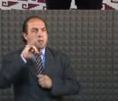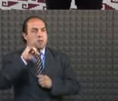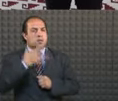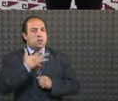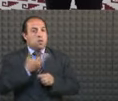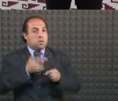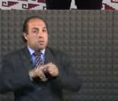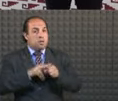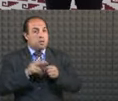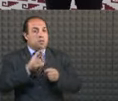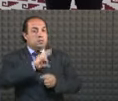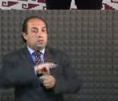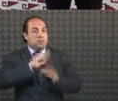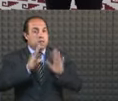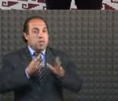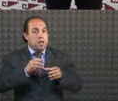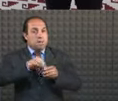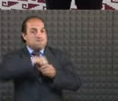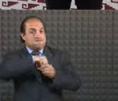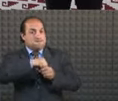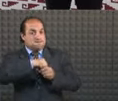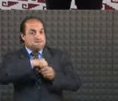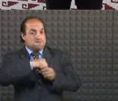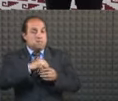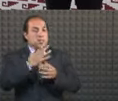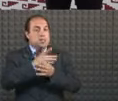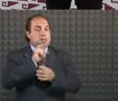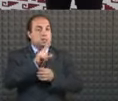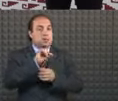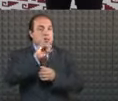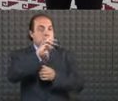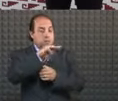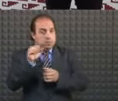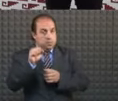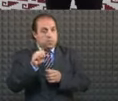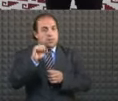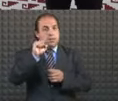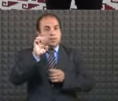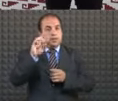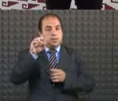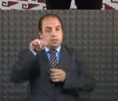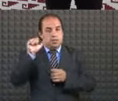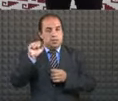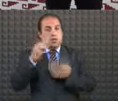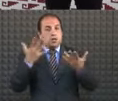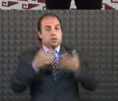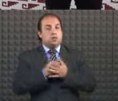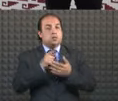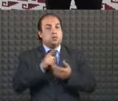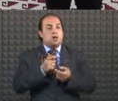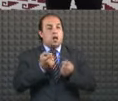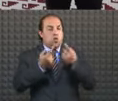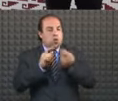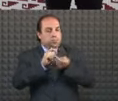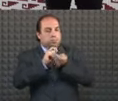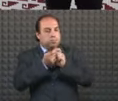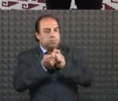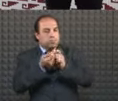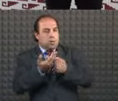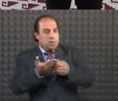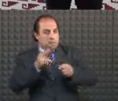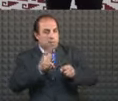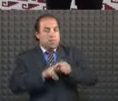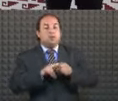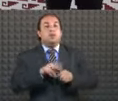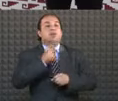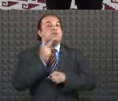privados que ya se están saturando. Nos comentaban también que el IMSS y la Sedena ya había hecho parte de su reconversión hospitalaria, pero